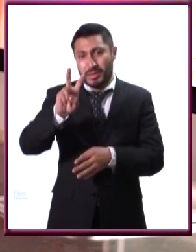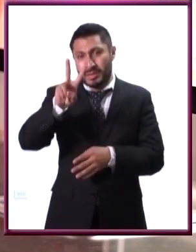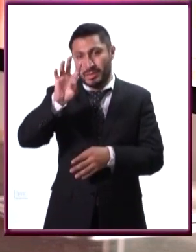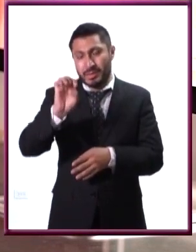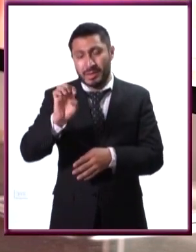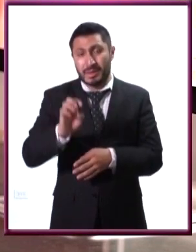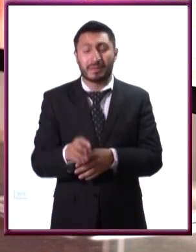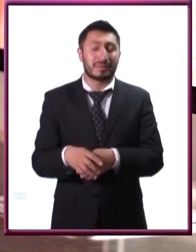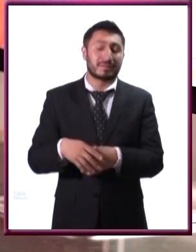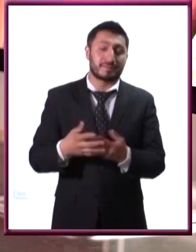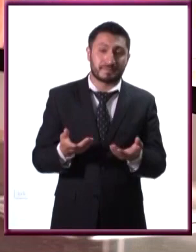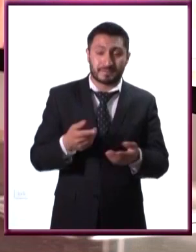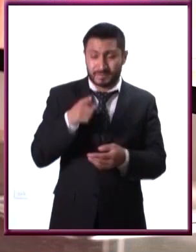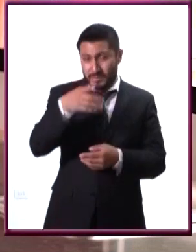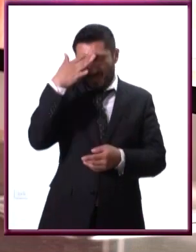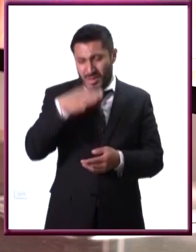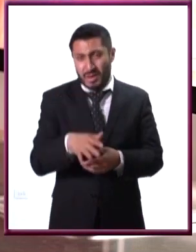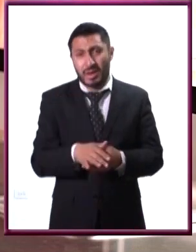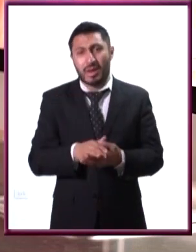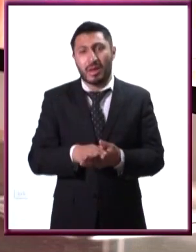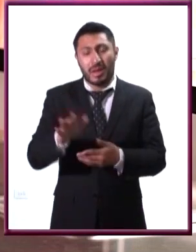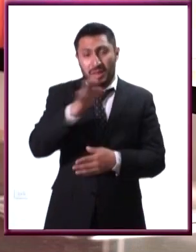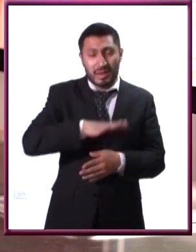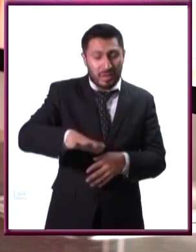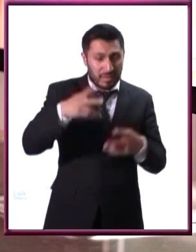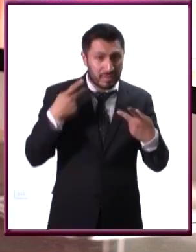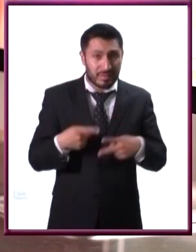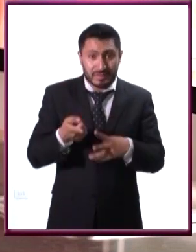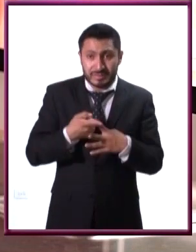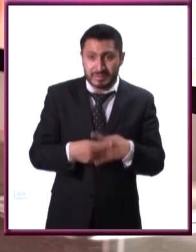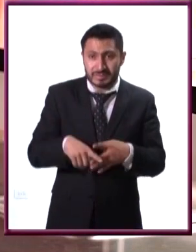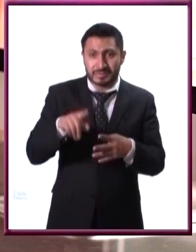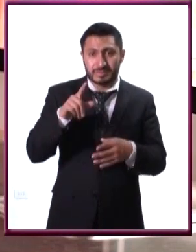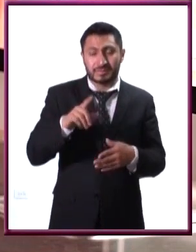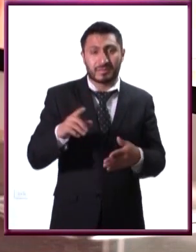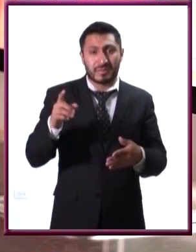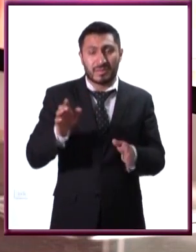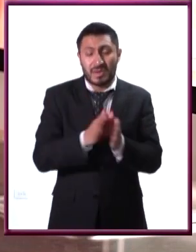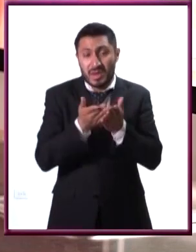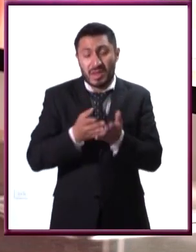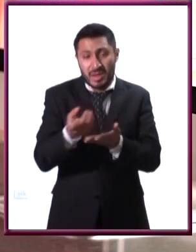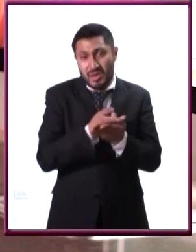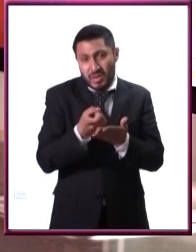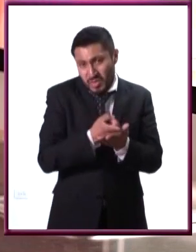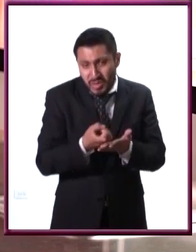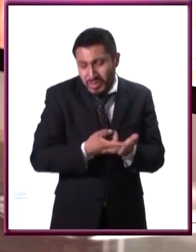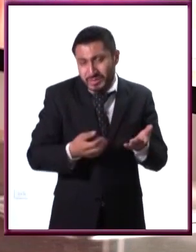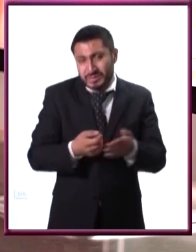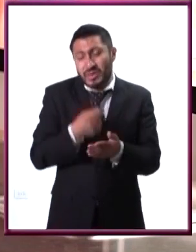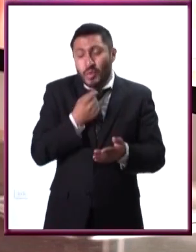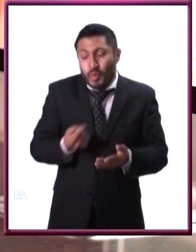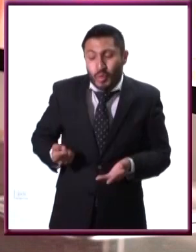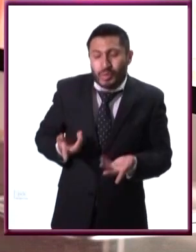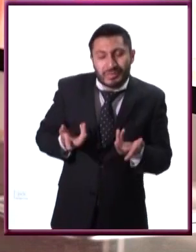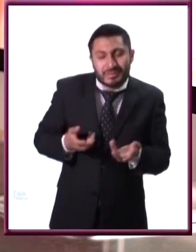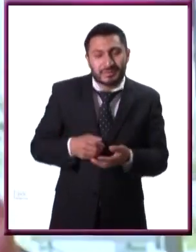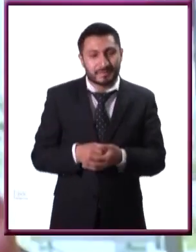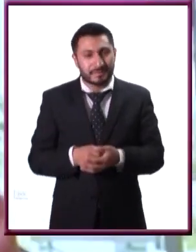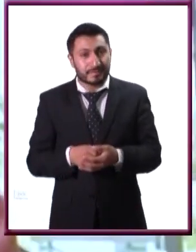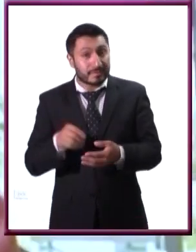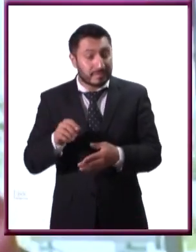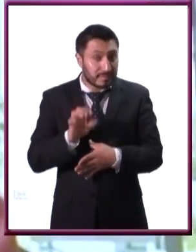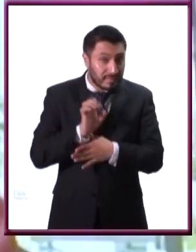cuento ilustrado en ese momento, porque tú sabes, Paula, que todos empezamos por literatura ilustrada, ¿verdad? Por los álbumes ilustrados de